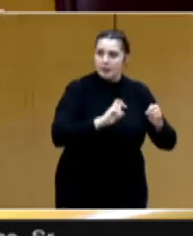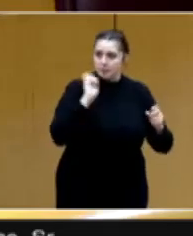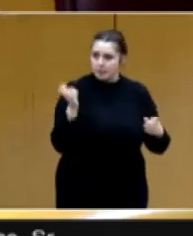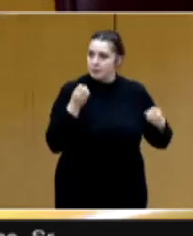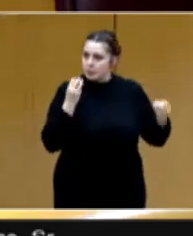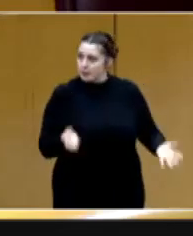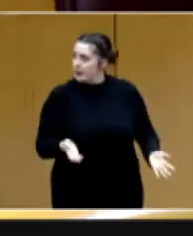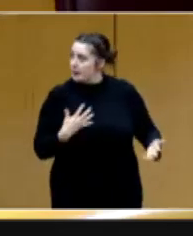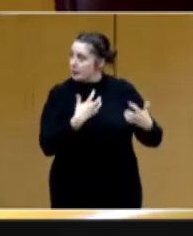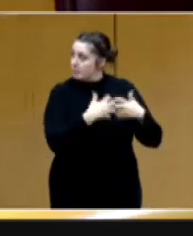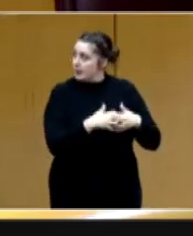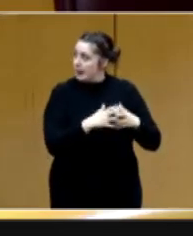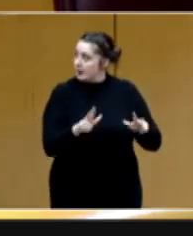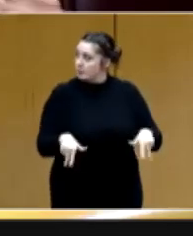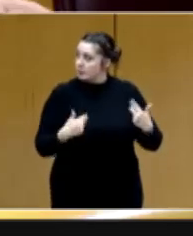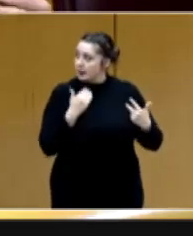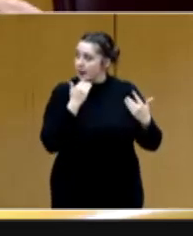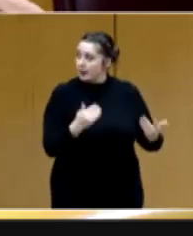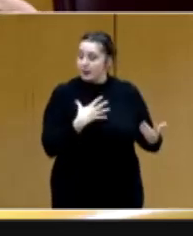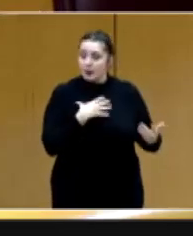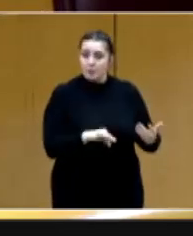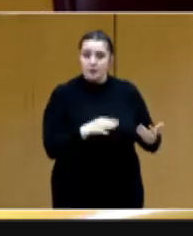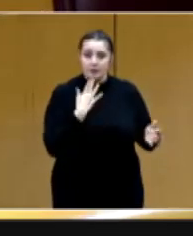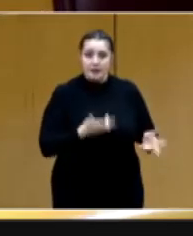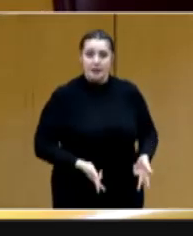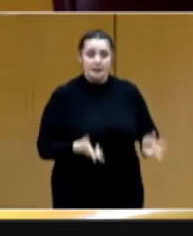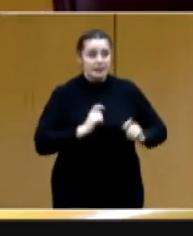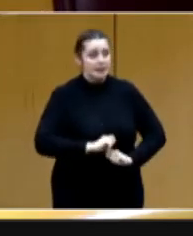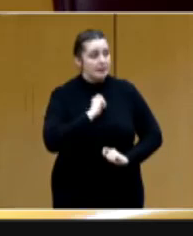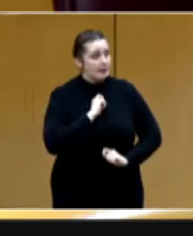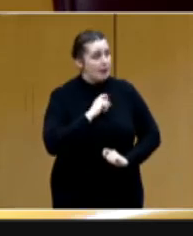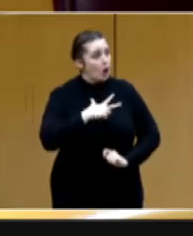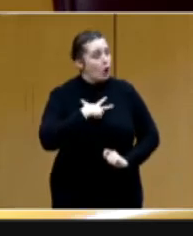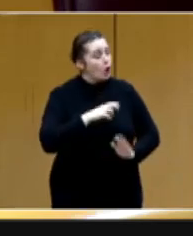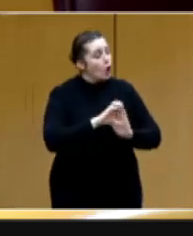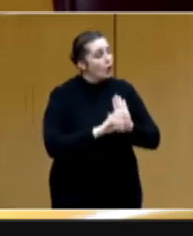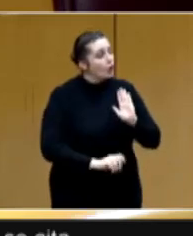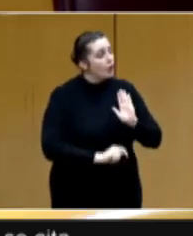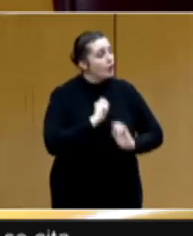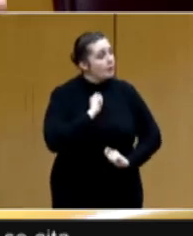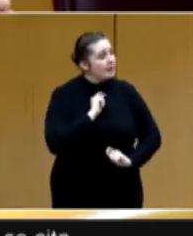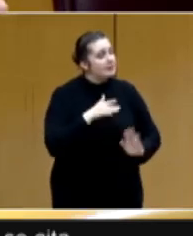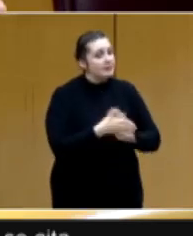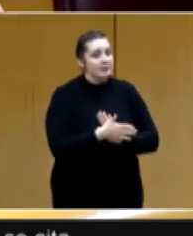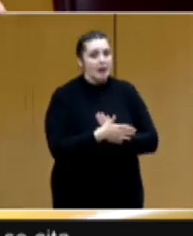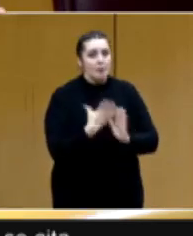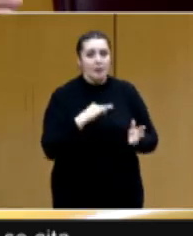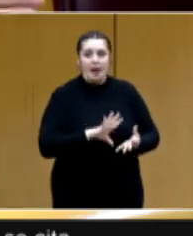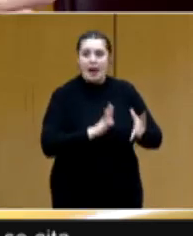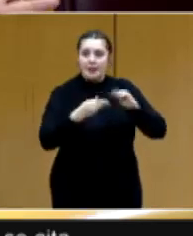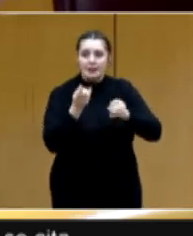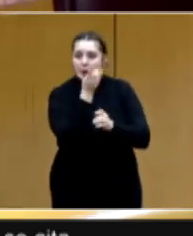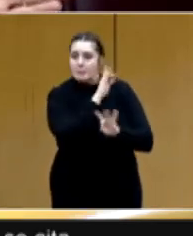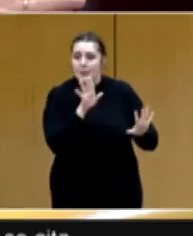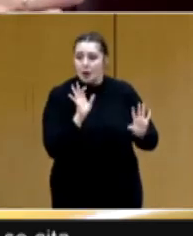mecanismos es como tienen una supone una mayor libertad civil que el sistema del código civil es hacer un mejor traje a medida Ese es el tema